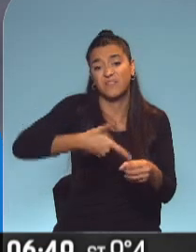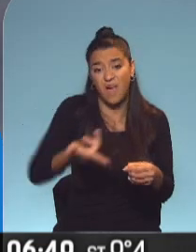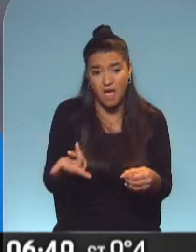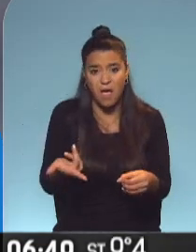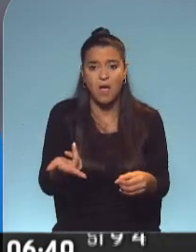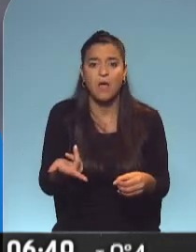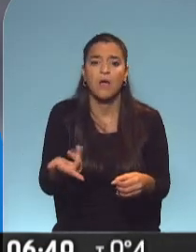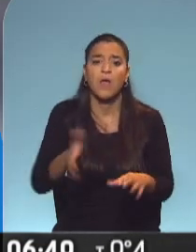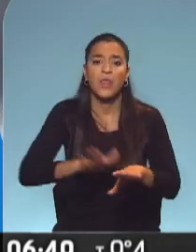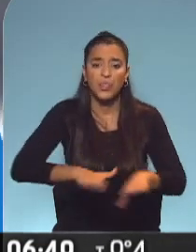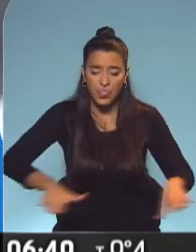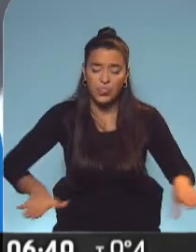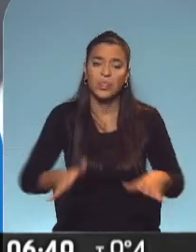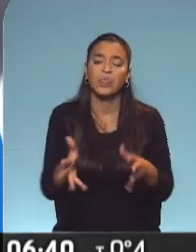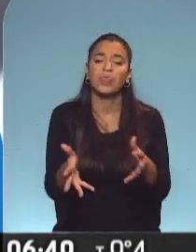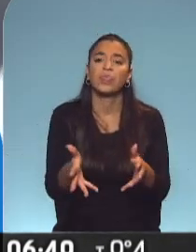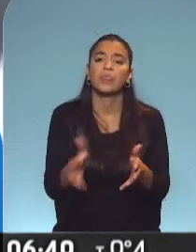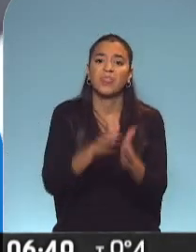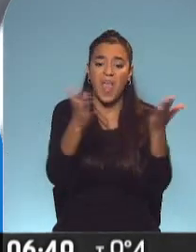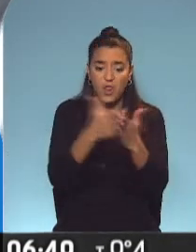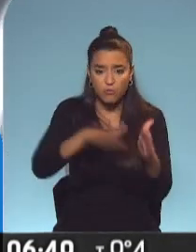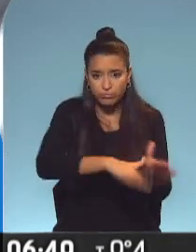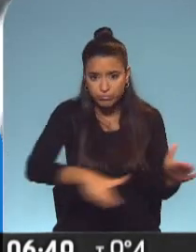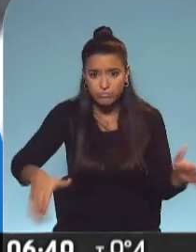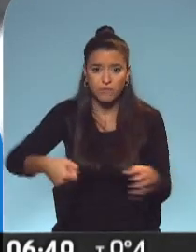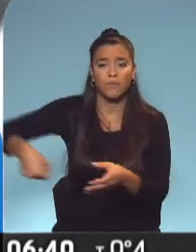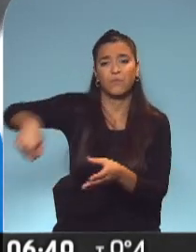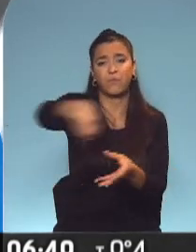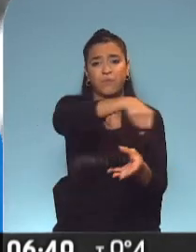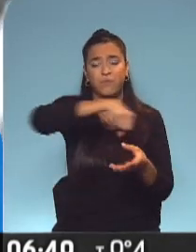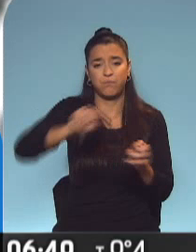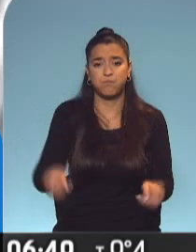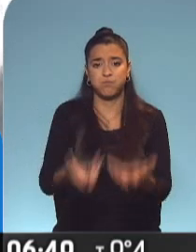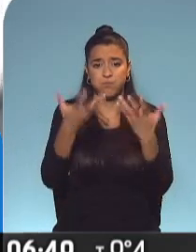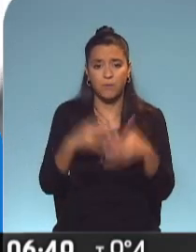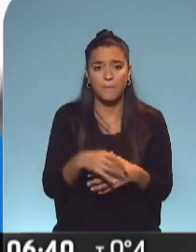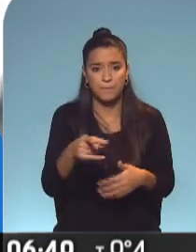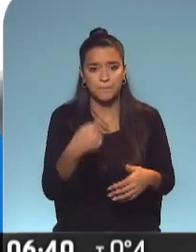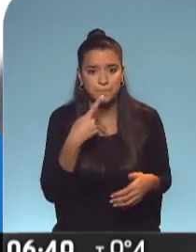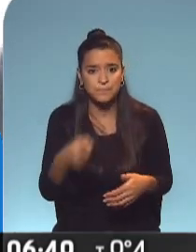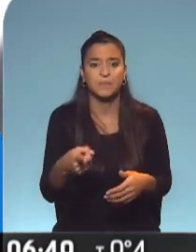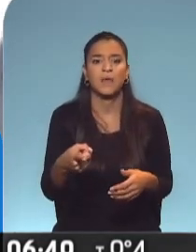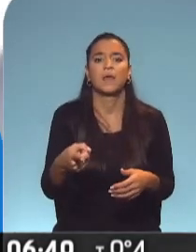puso diario debajo de los coches y prendió fuego. Los peritos de la Oficina de